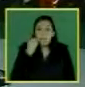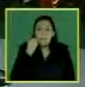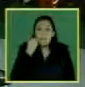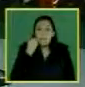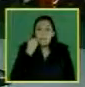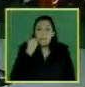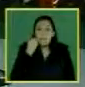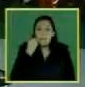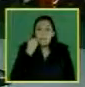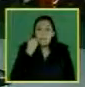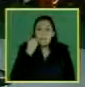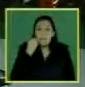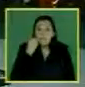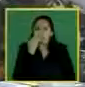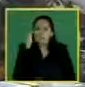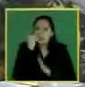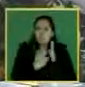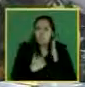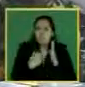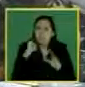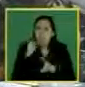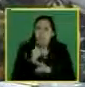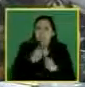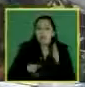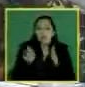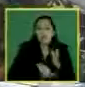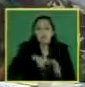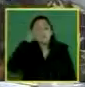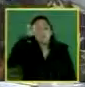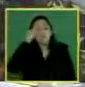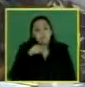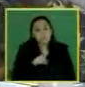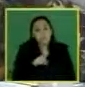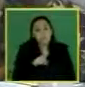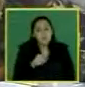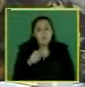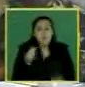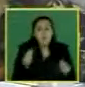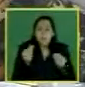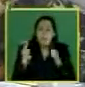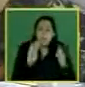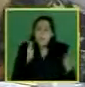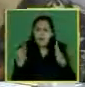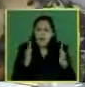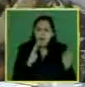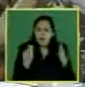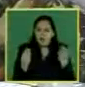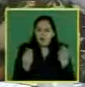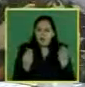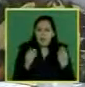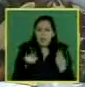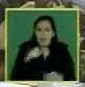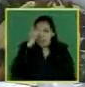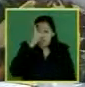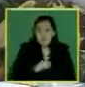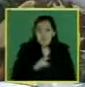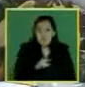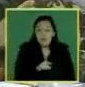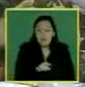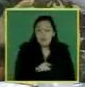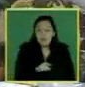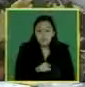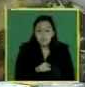lo disminuye, casi que cree que debe anularse, y además la pobreza la convierte en una especie de discapacidad.